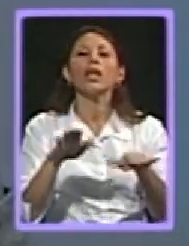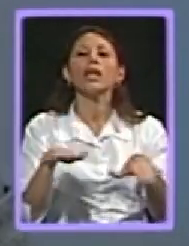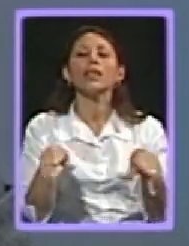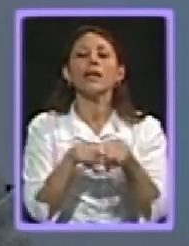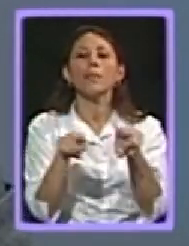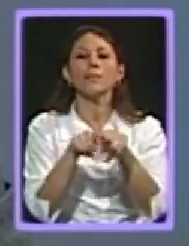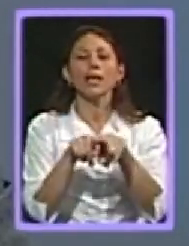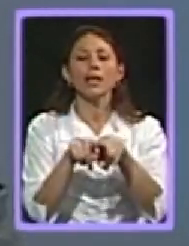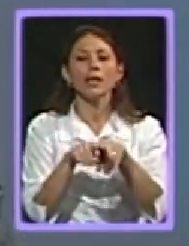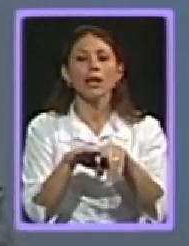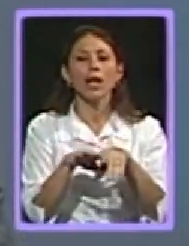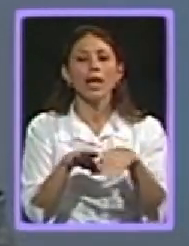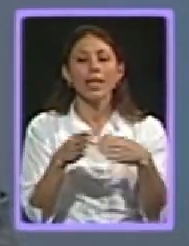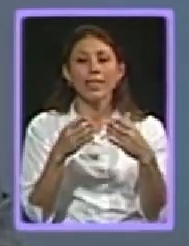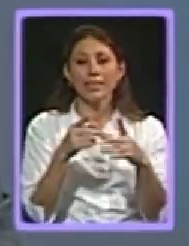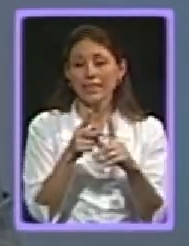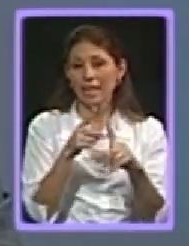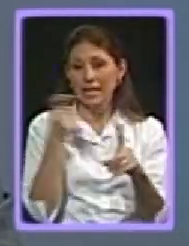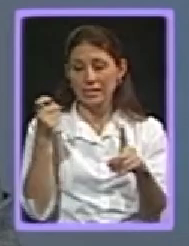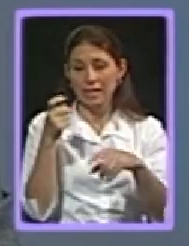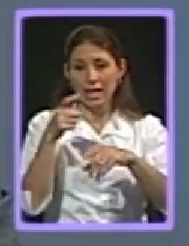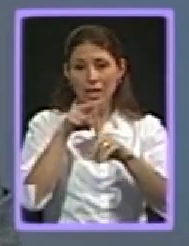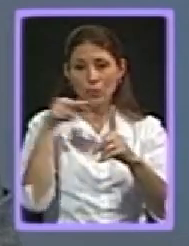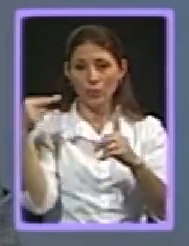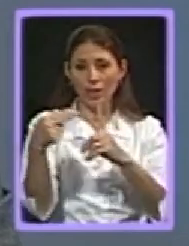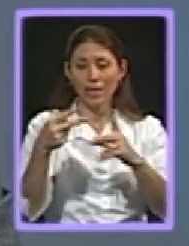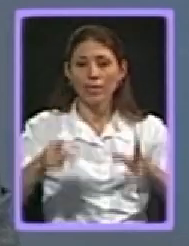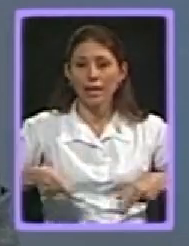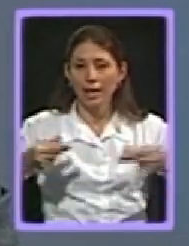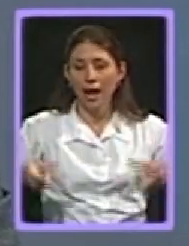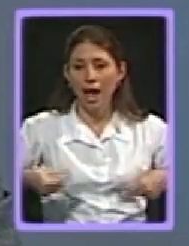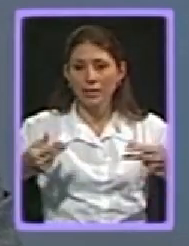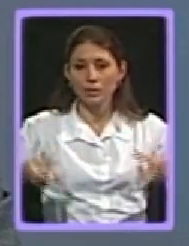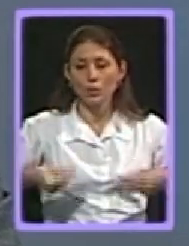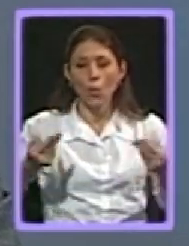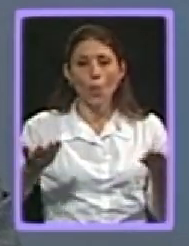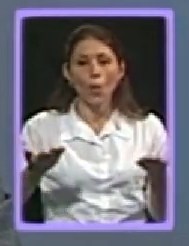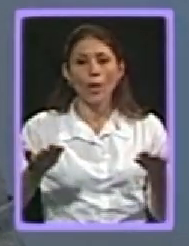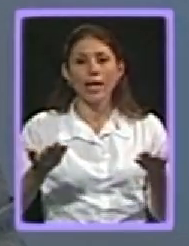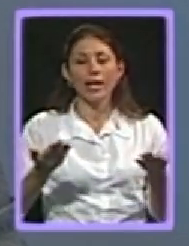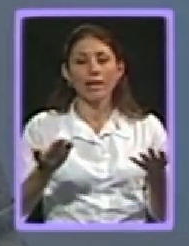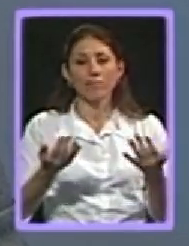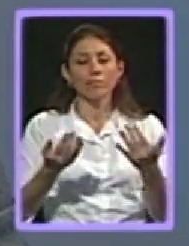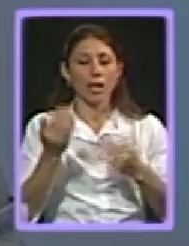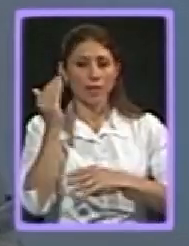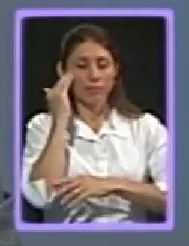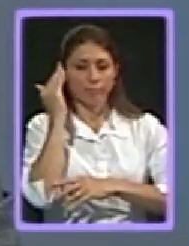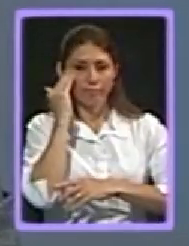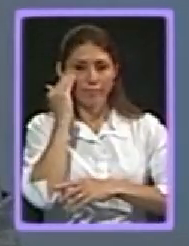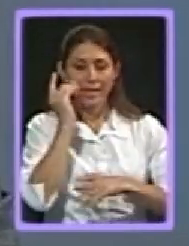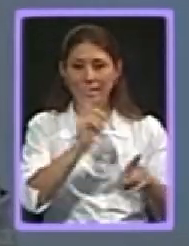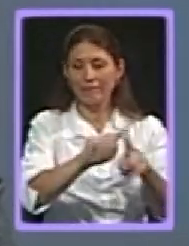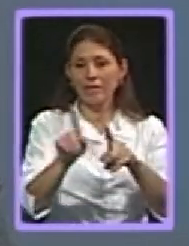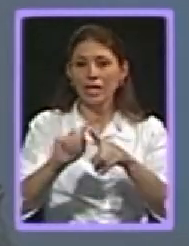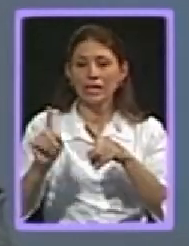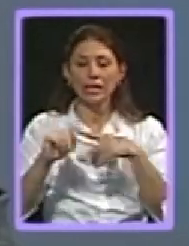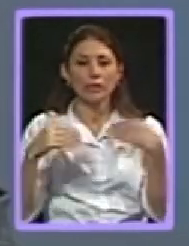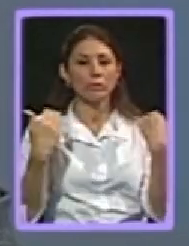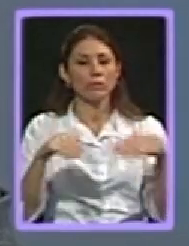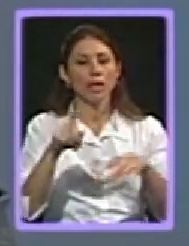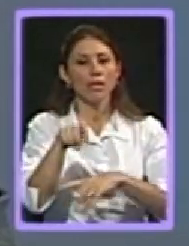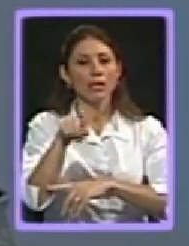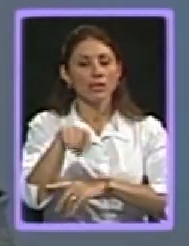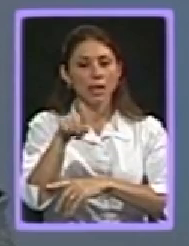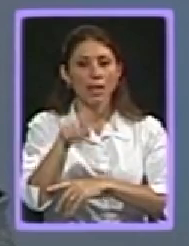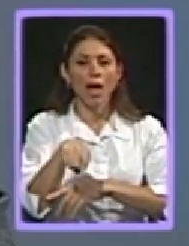también desde el lado del gasto, en medio de ciertamente las crecientes necesidades que hay